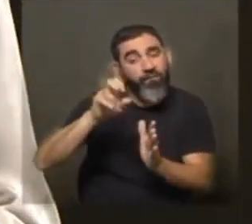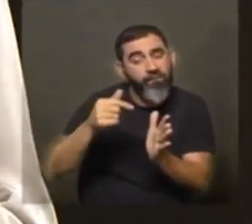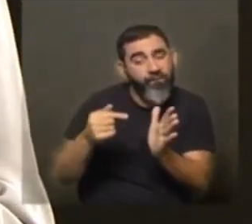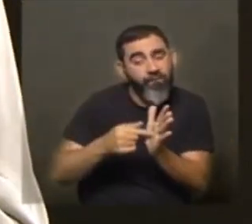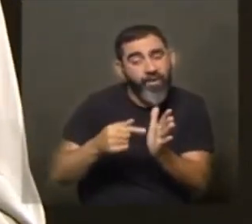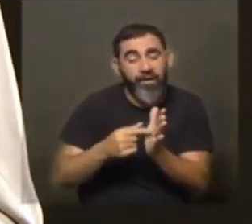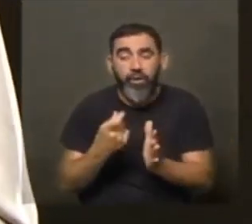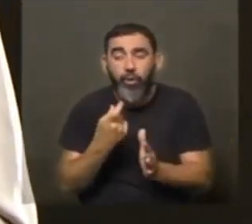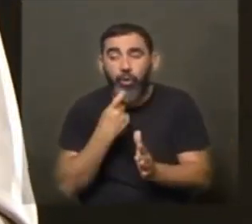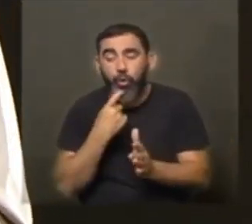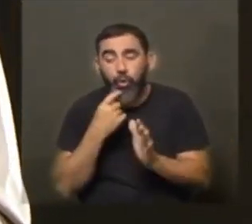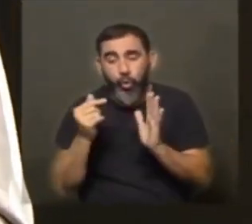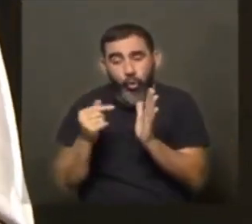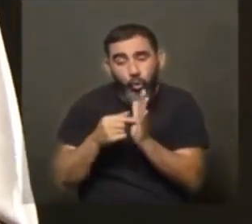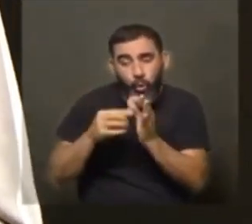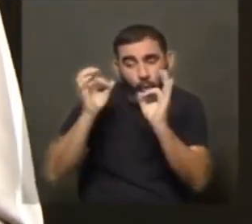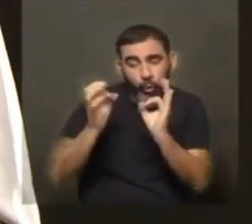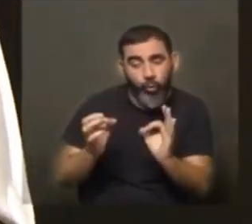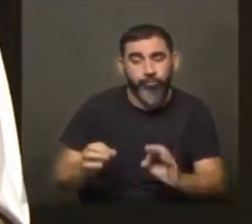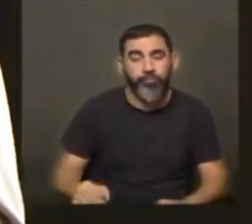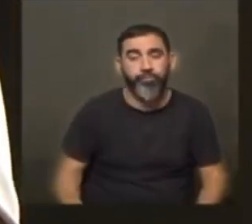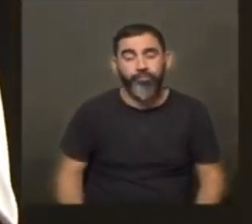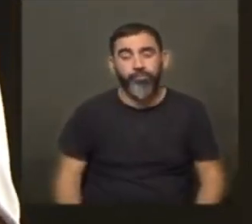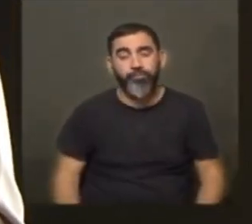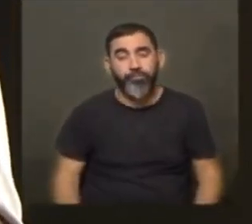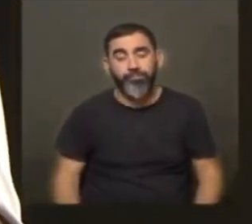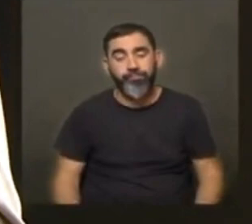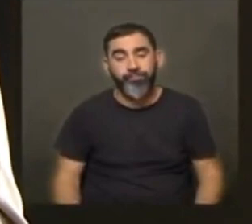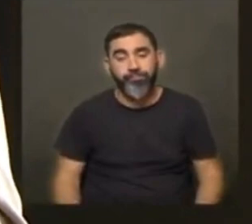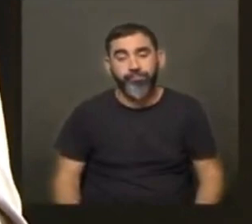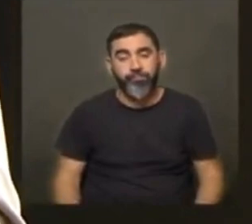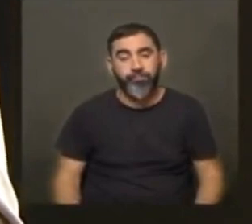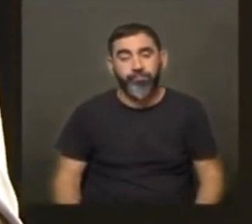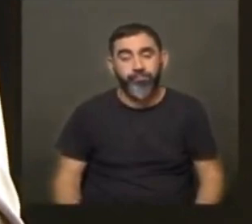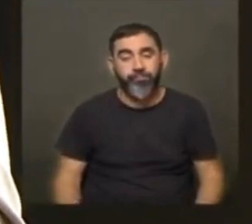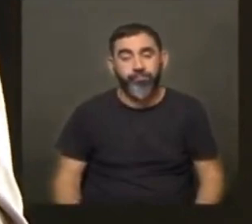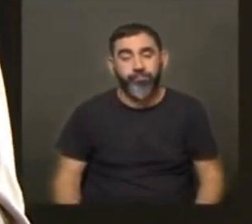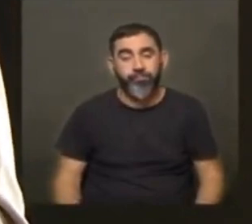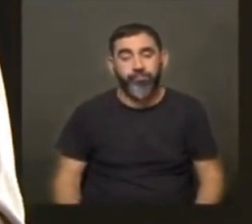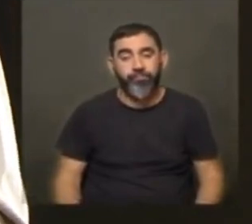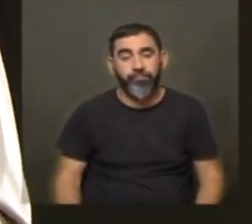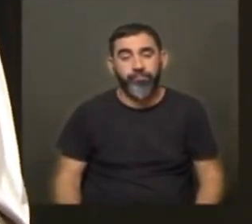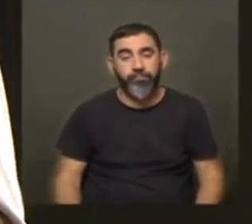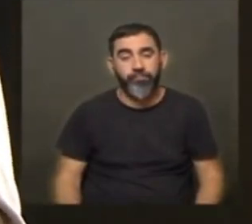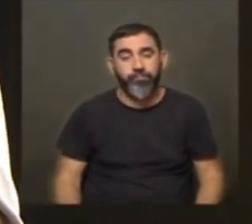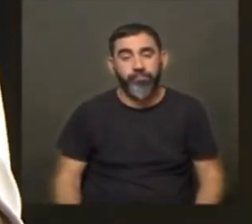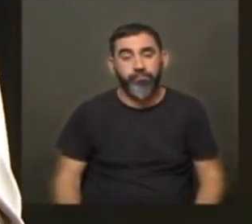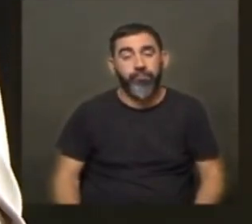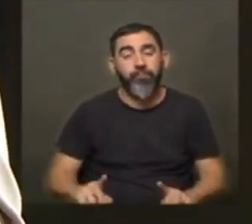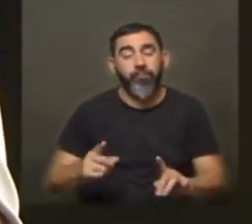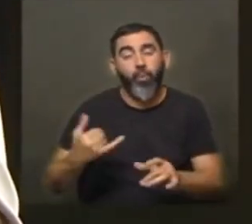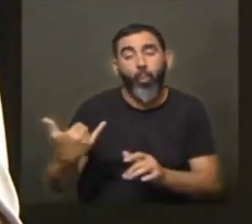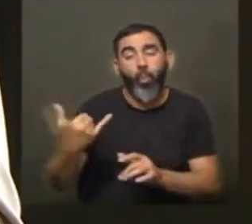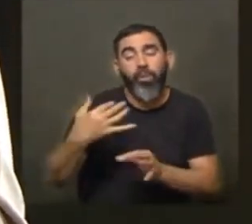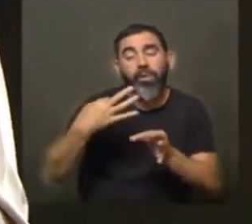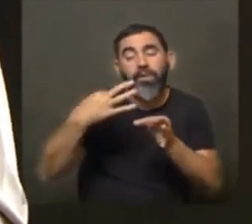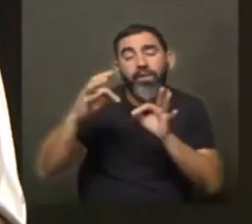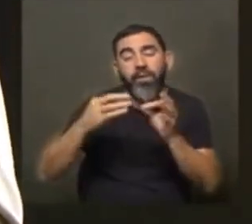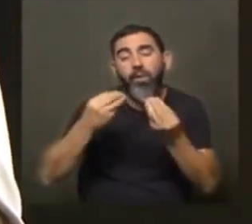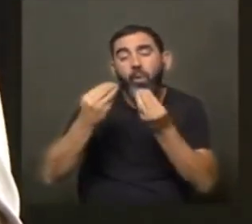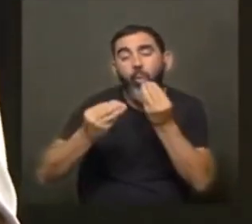un rojo específico, ¿no? Y bueno, nos cuenta en la segunda parte del informe más detalles de qué